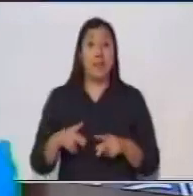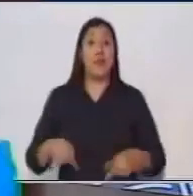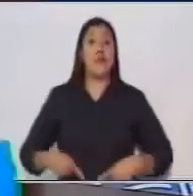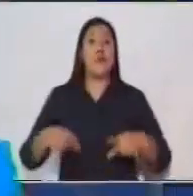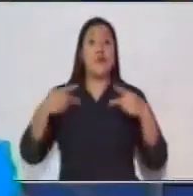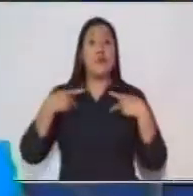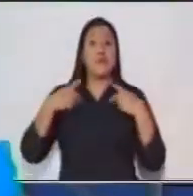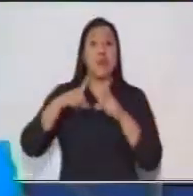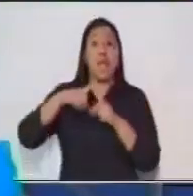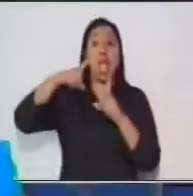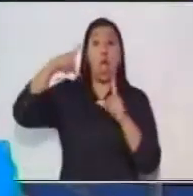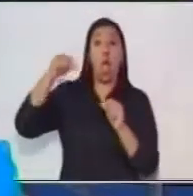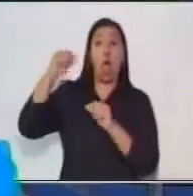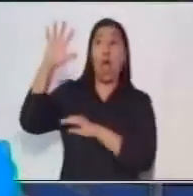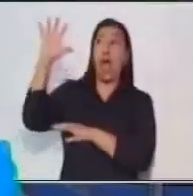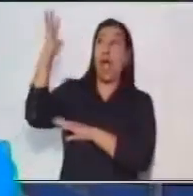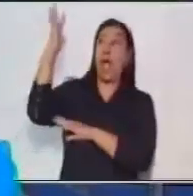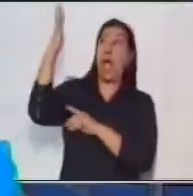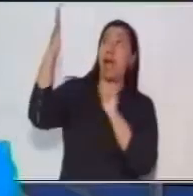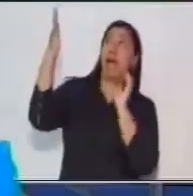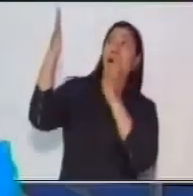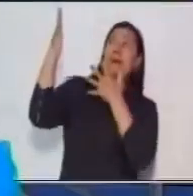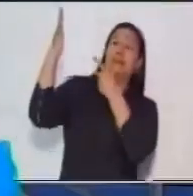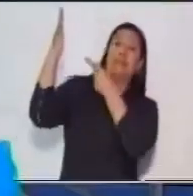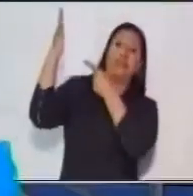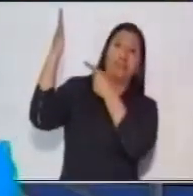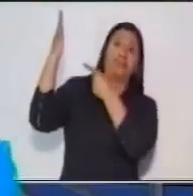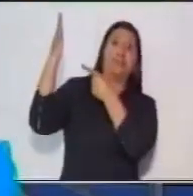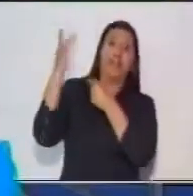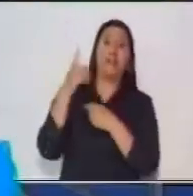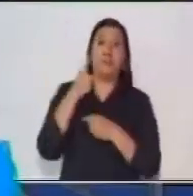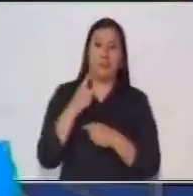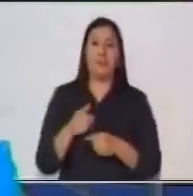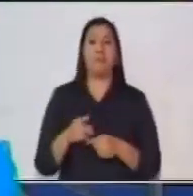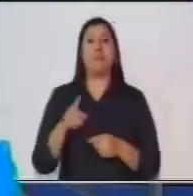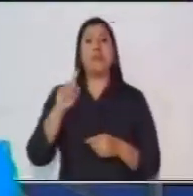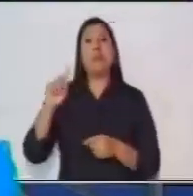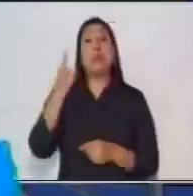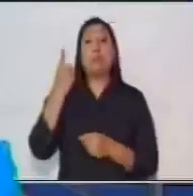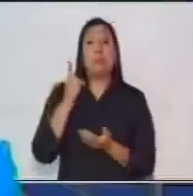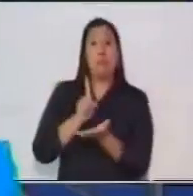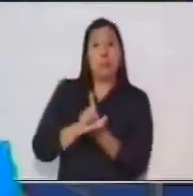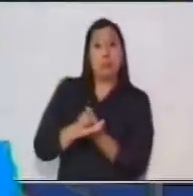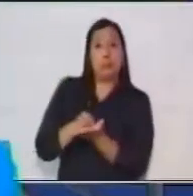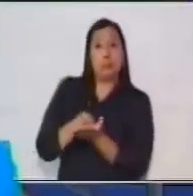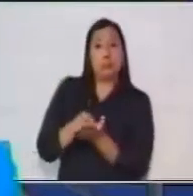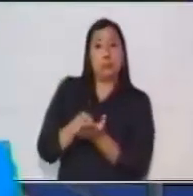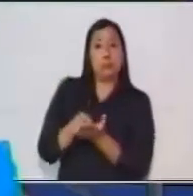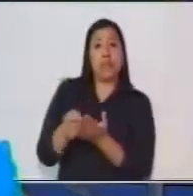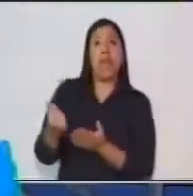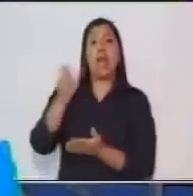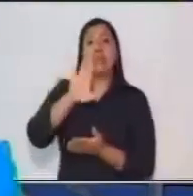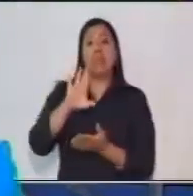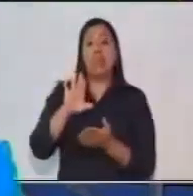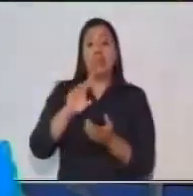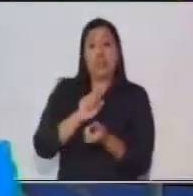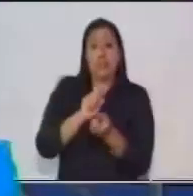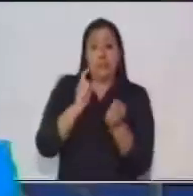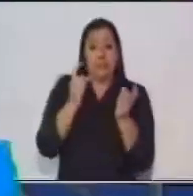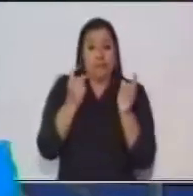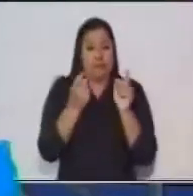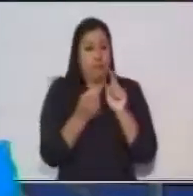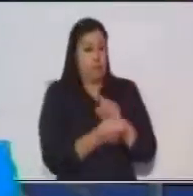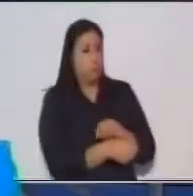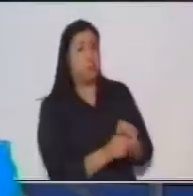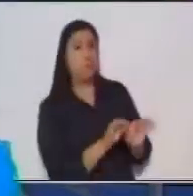que después se convierten en algo muy bonito, muy hermoso, muy colorido de la naturaleza. Y vamos a dar inicio